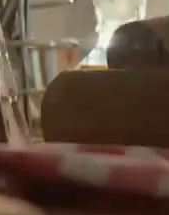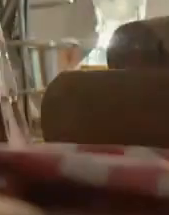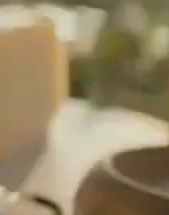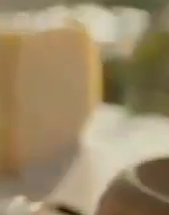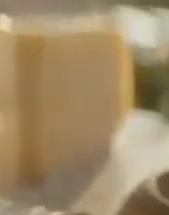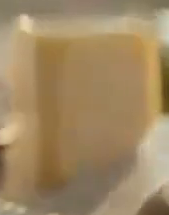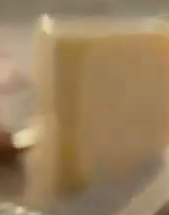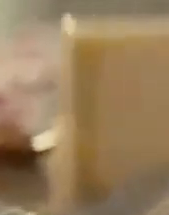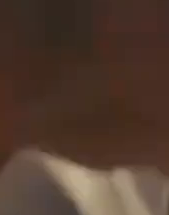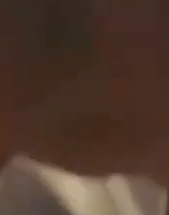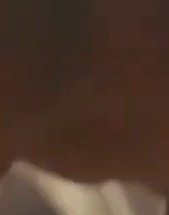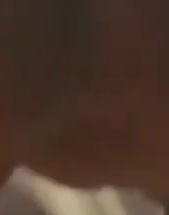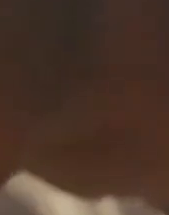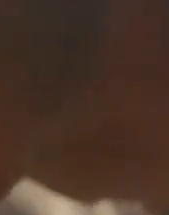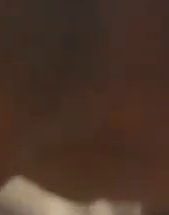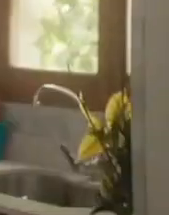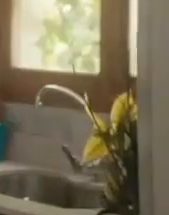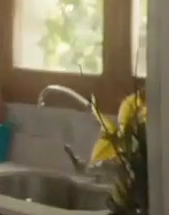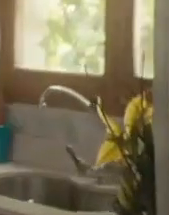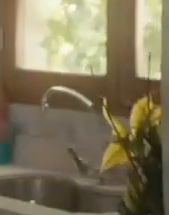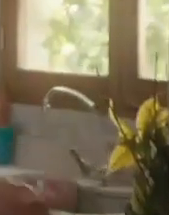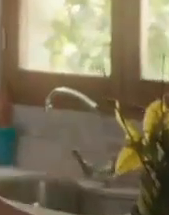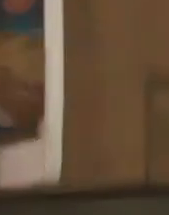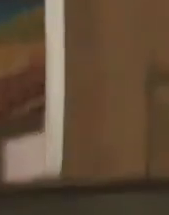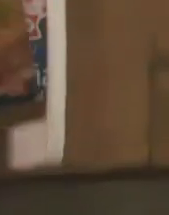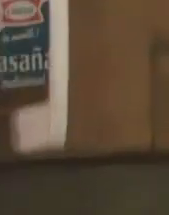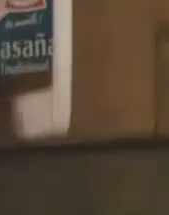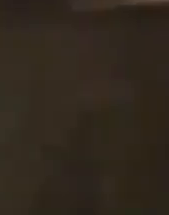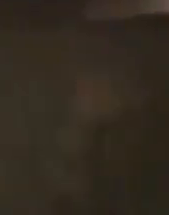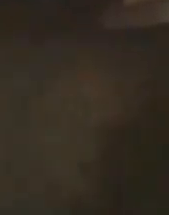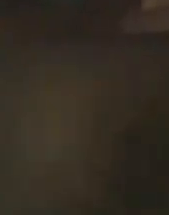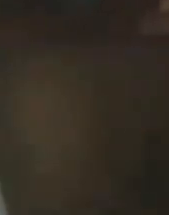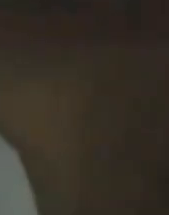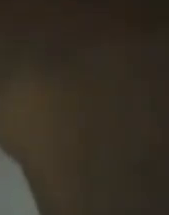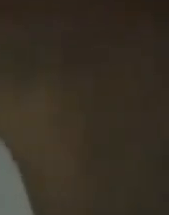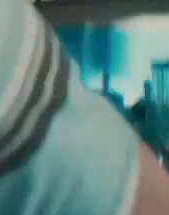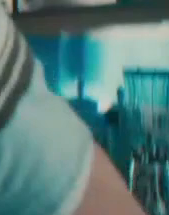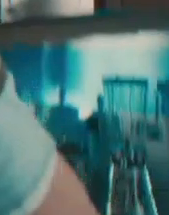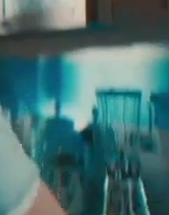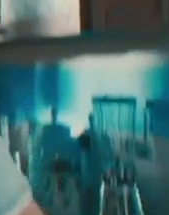Mi nombre es Pablo y esta es la historia de mi vida.